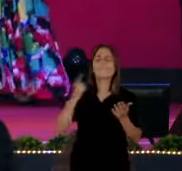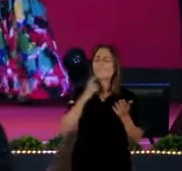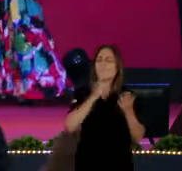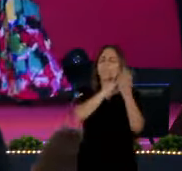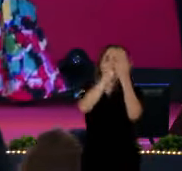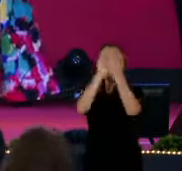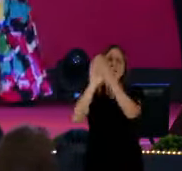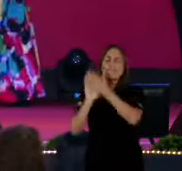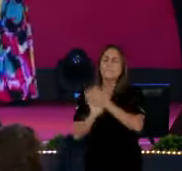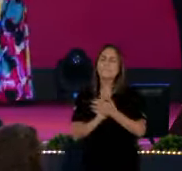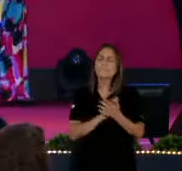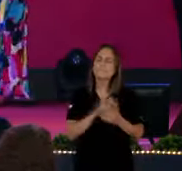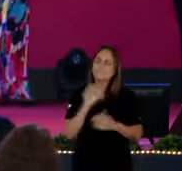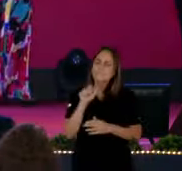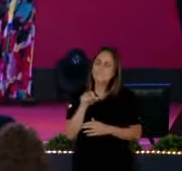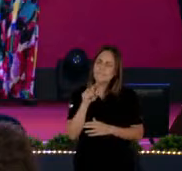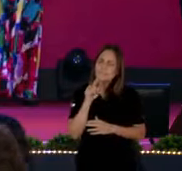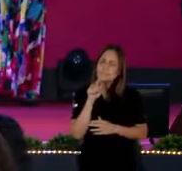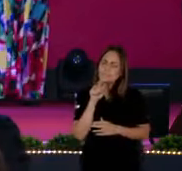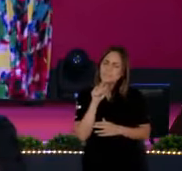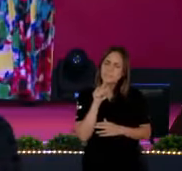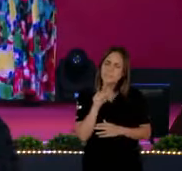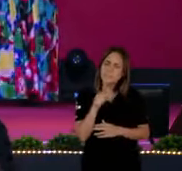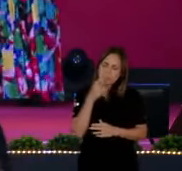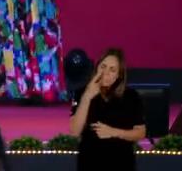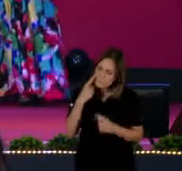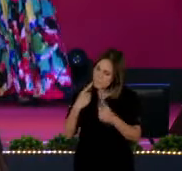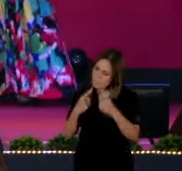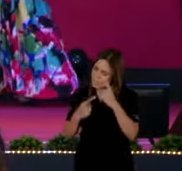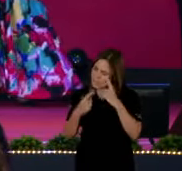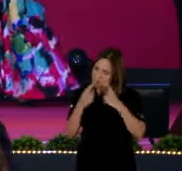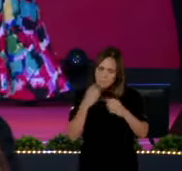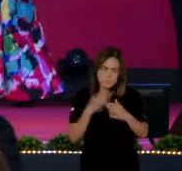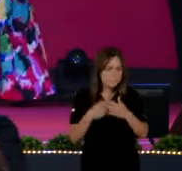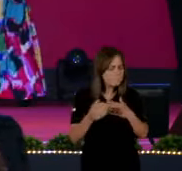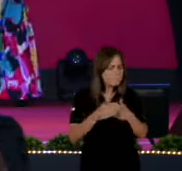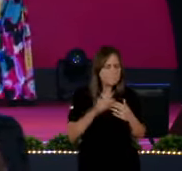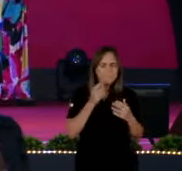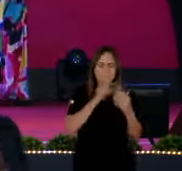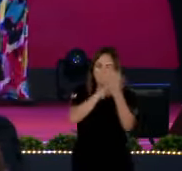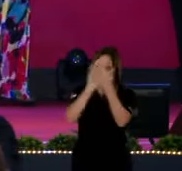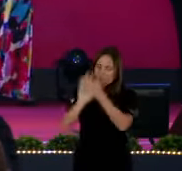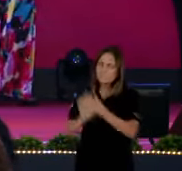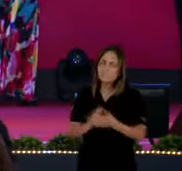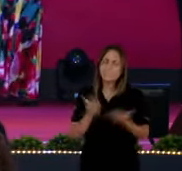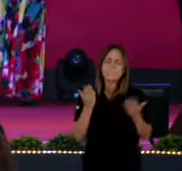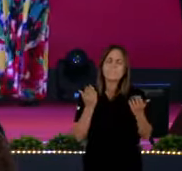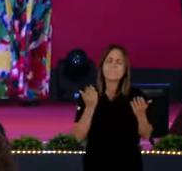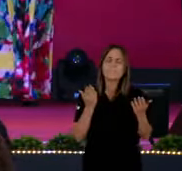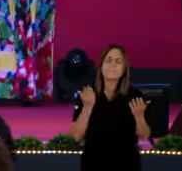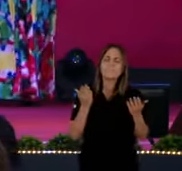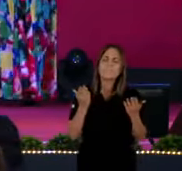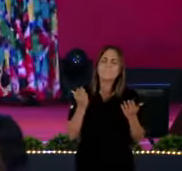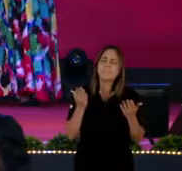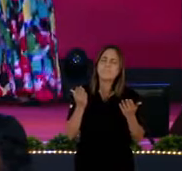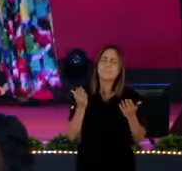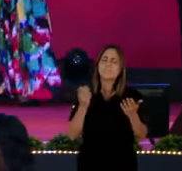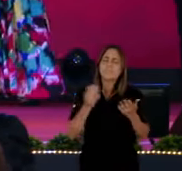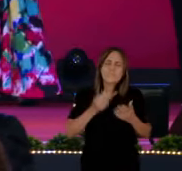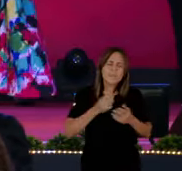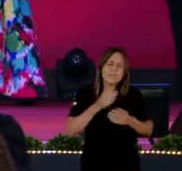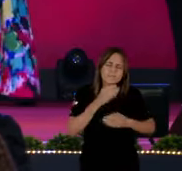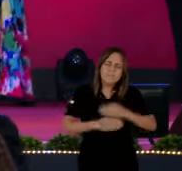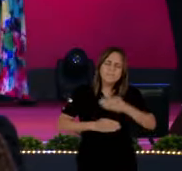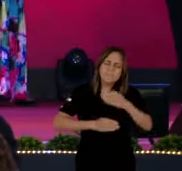simplemente alaba. Estás llorando, alaba. En la prueba,